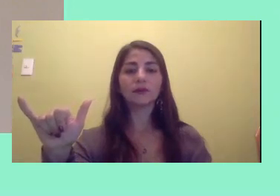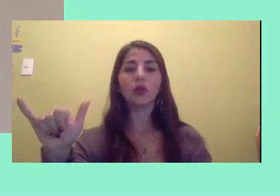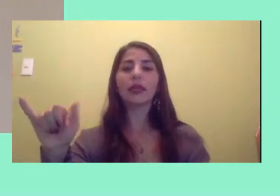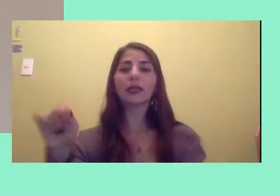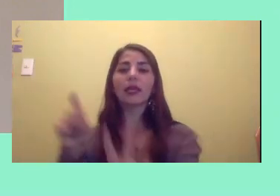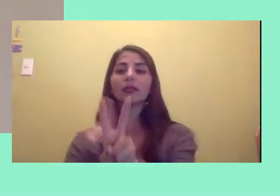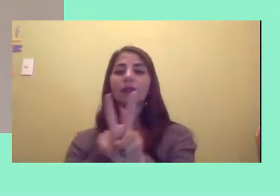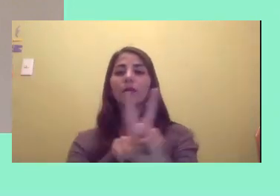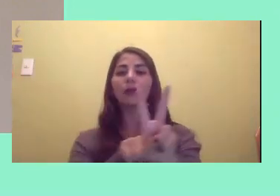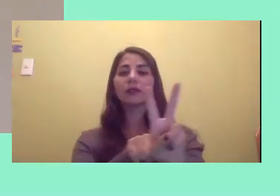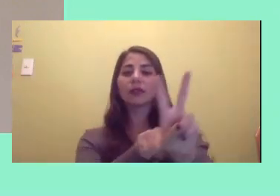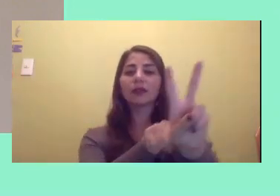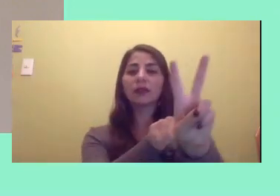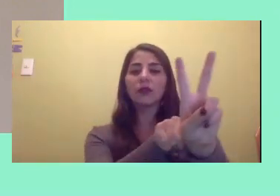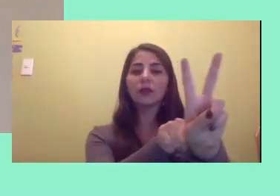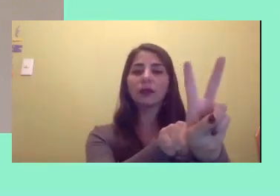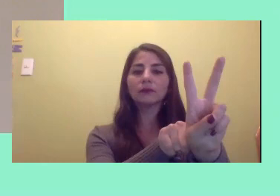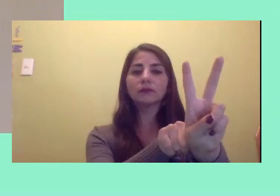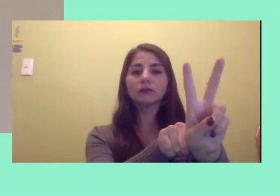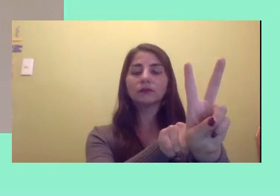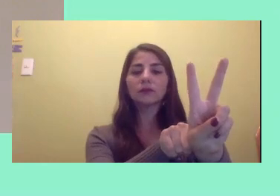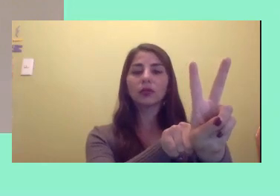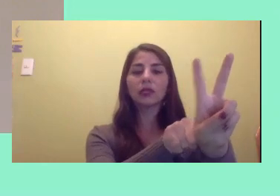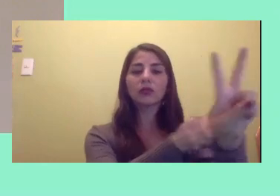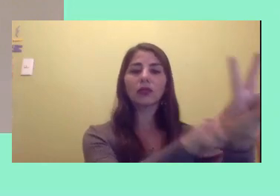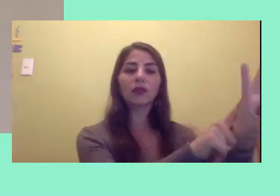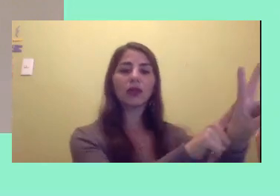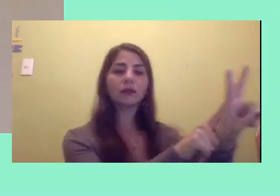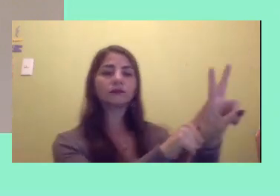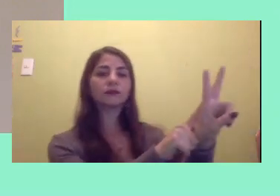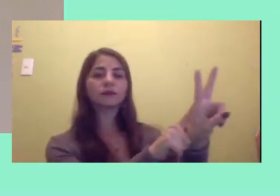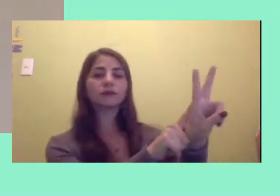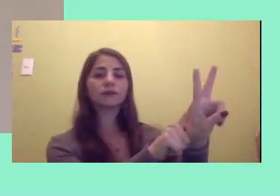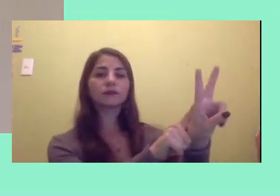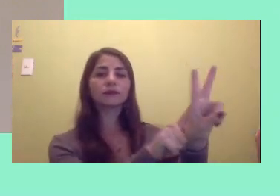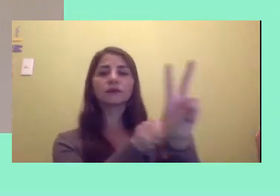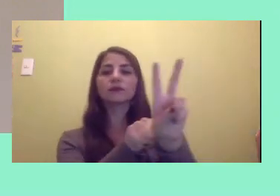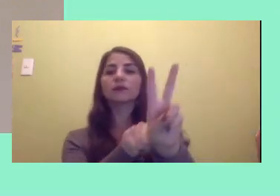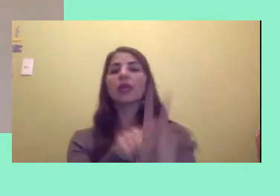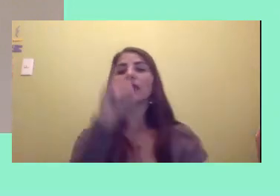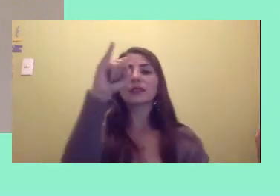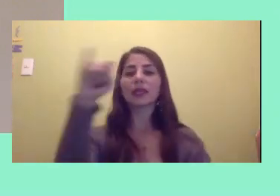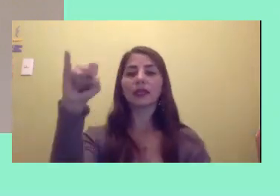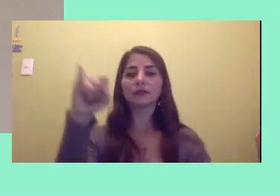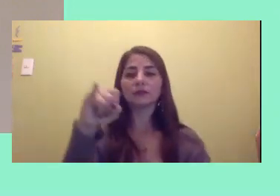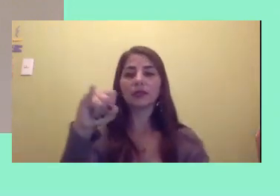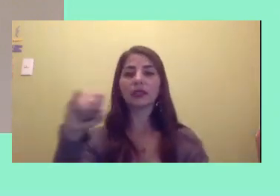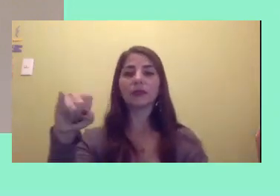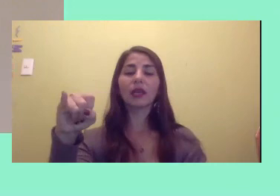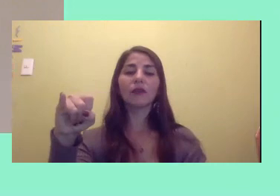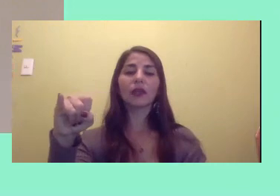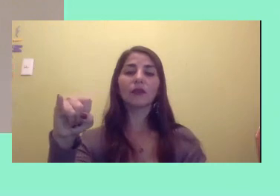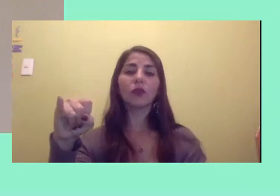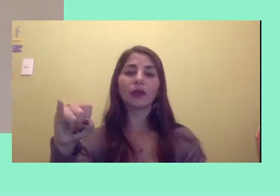¿ya? O la Y también puede ser de esta forma, poniendo el dedo acá. Y Z,